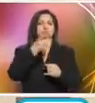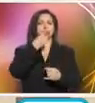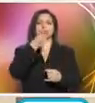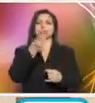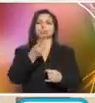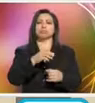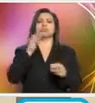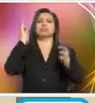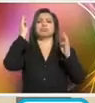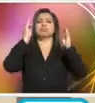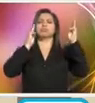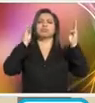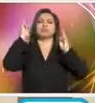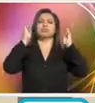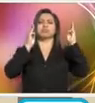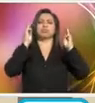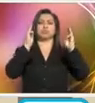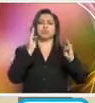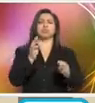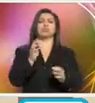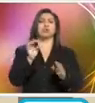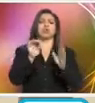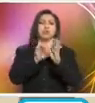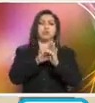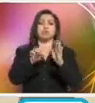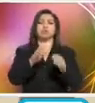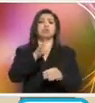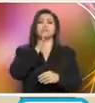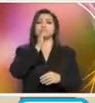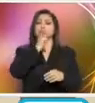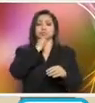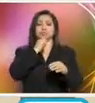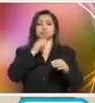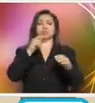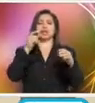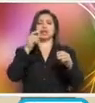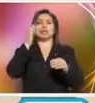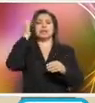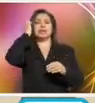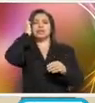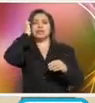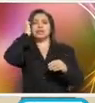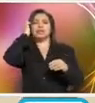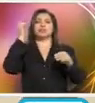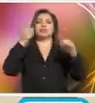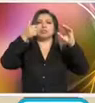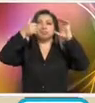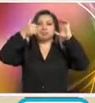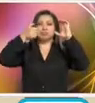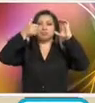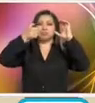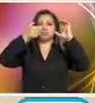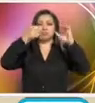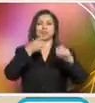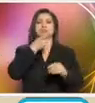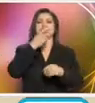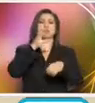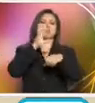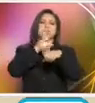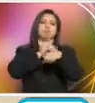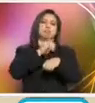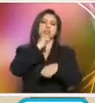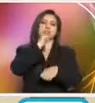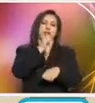ciertos museos hoy ya no se permite el uso de fotografías con tus celulares, no tiene que ver tanto con derechos de autor, no tiene que ver con esa